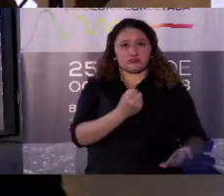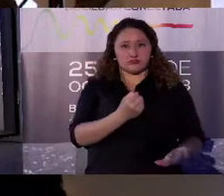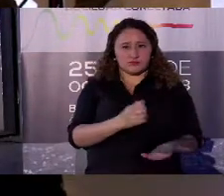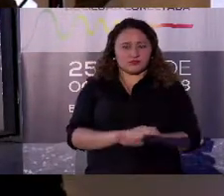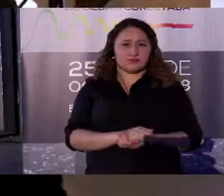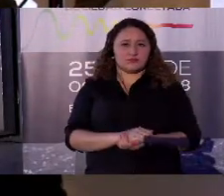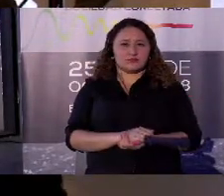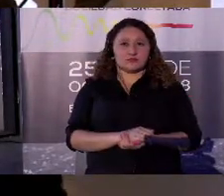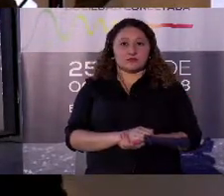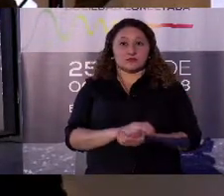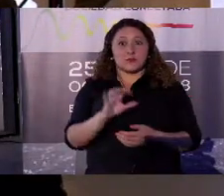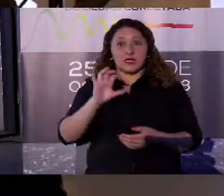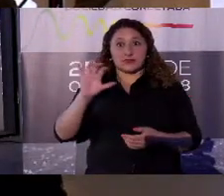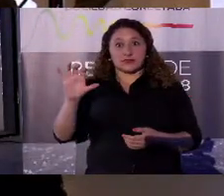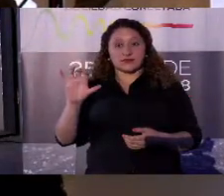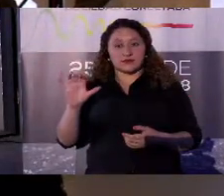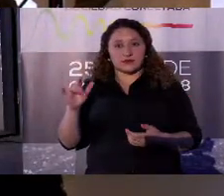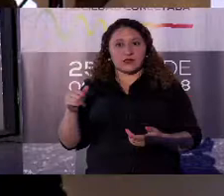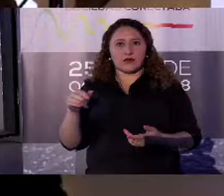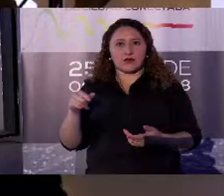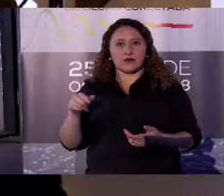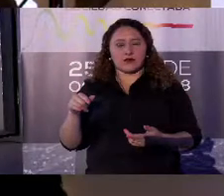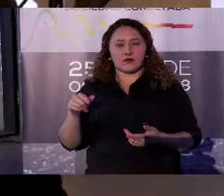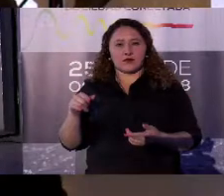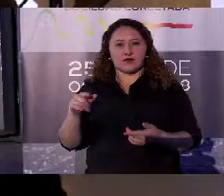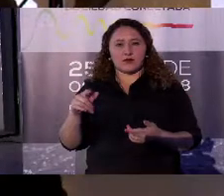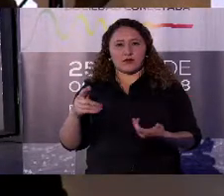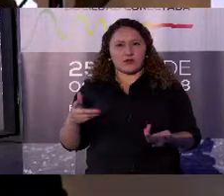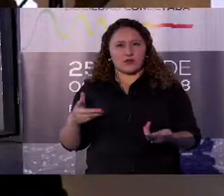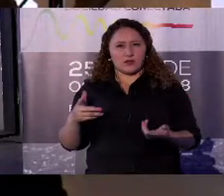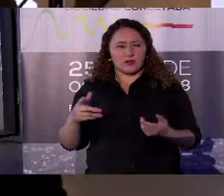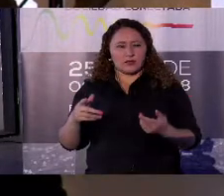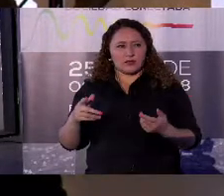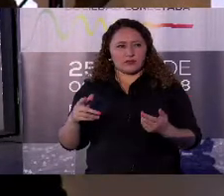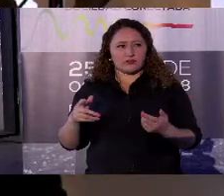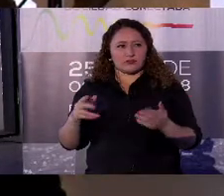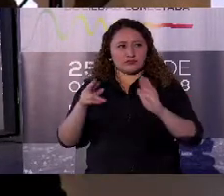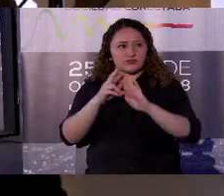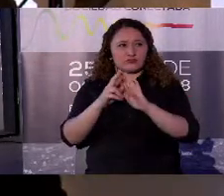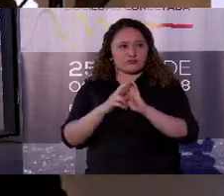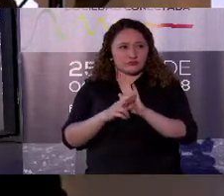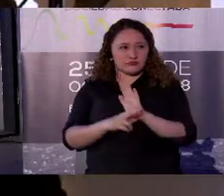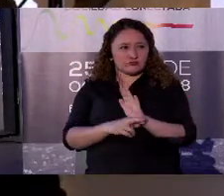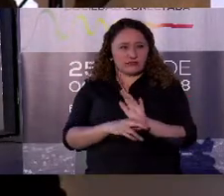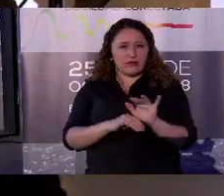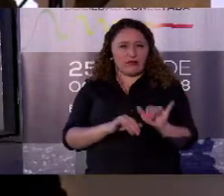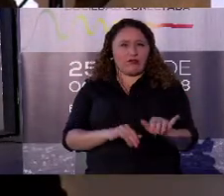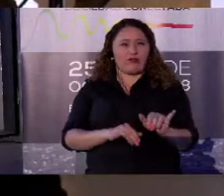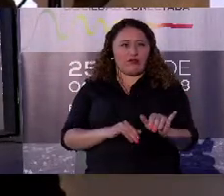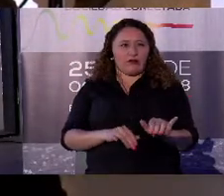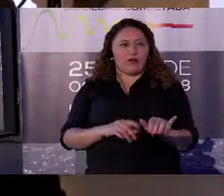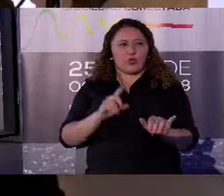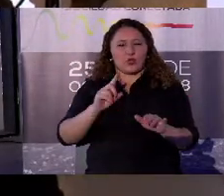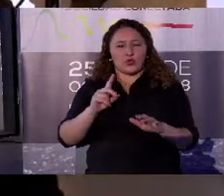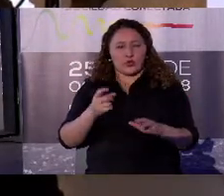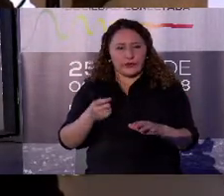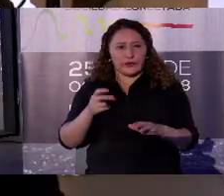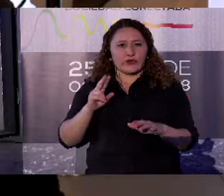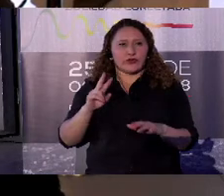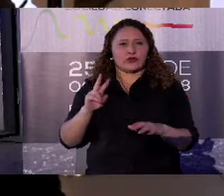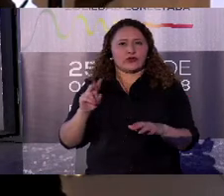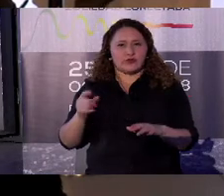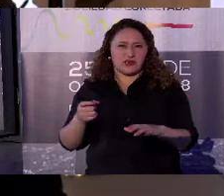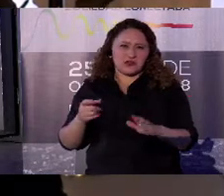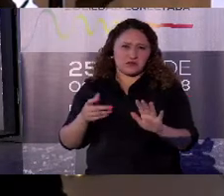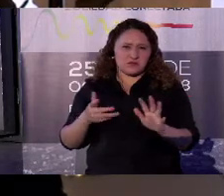Si un país se queda estancado con los marcos de regulación de lo que era 1G, 2G, básicamente, que han mejorado